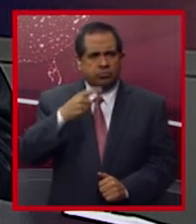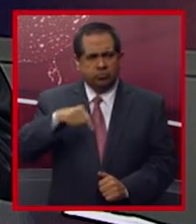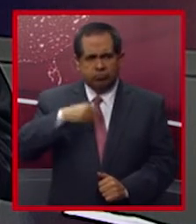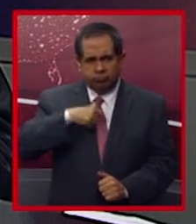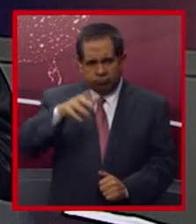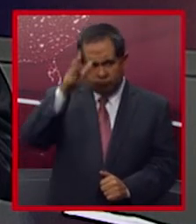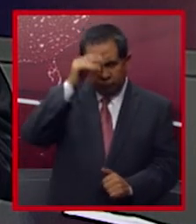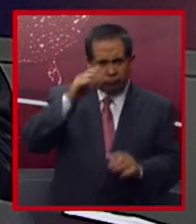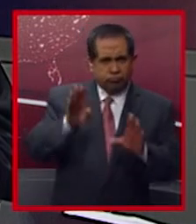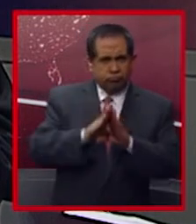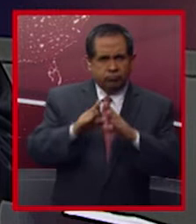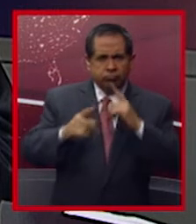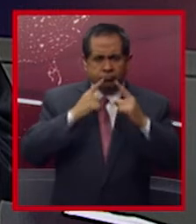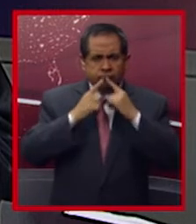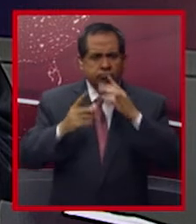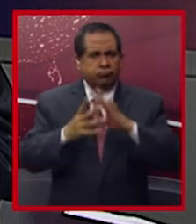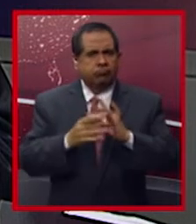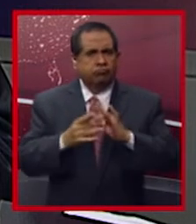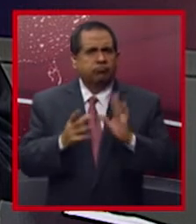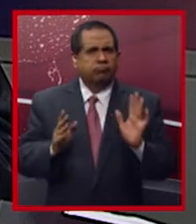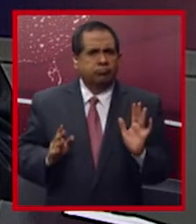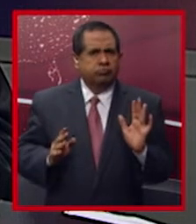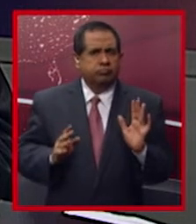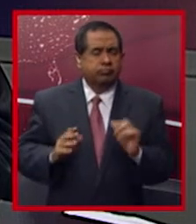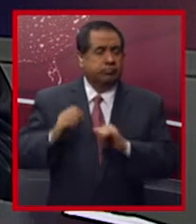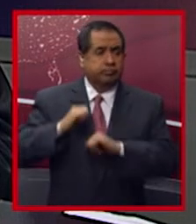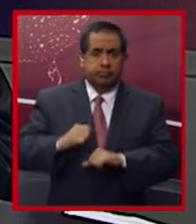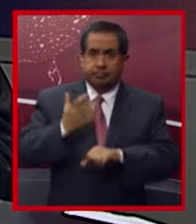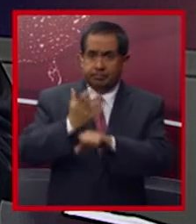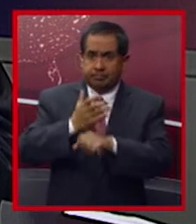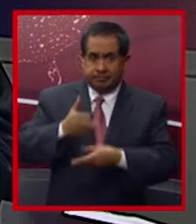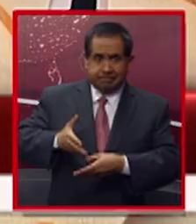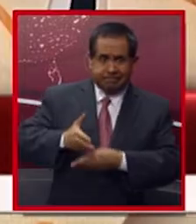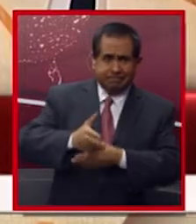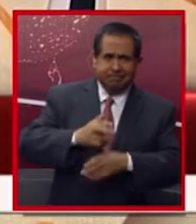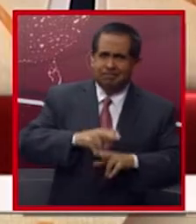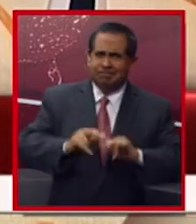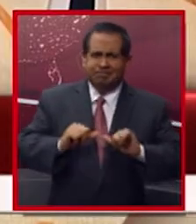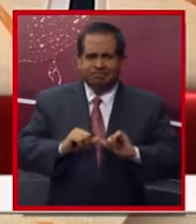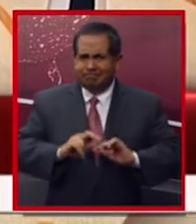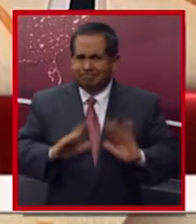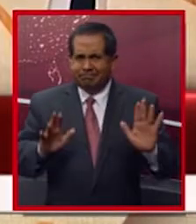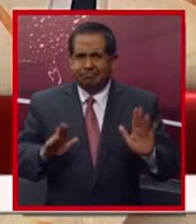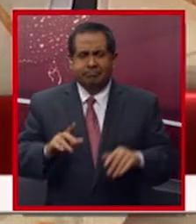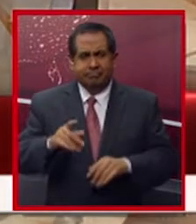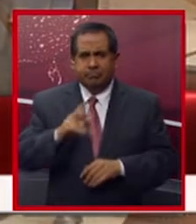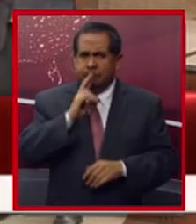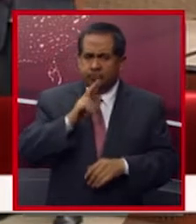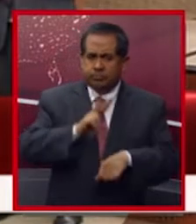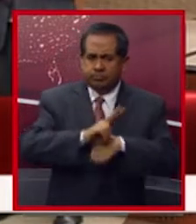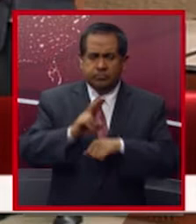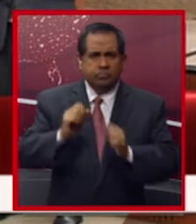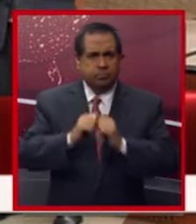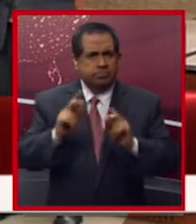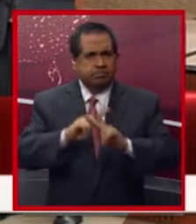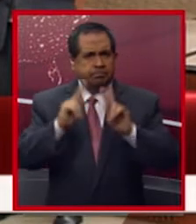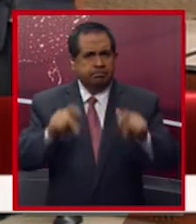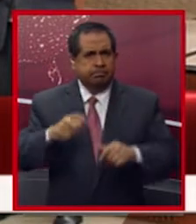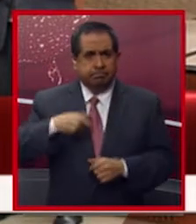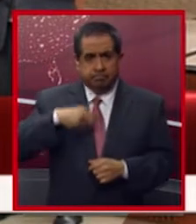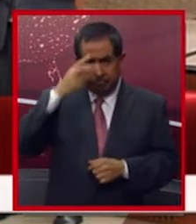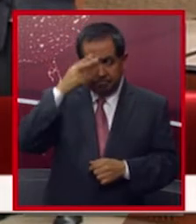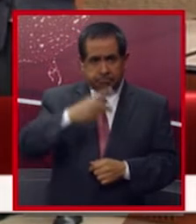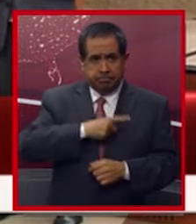se necesitan tomar acciones sin el tutelaje de los Estados Unidos. Se pronunció por una respuesta pacífica en Venezuela y porque en México